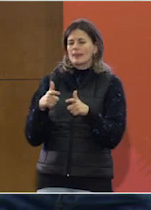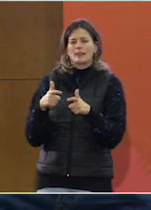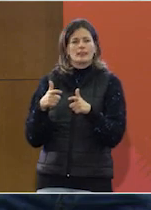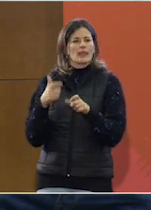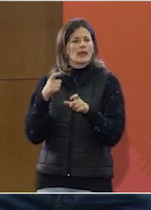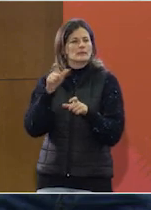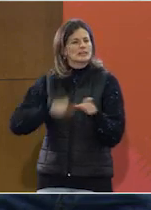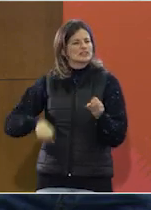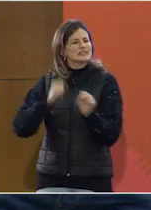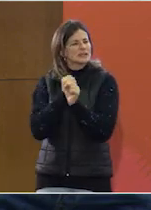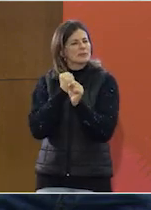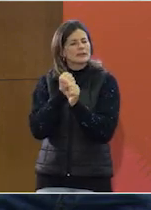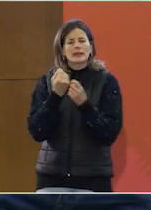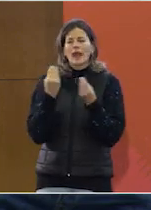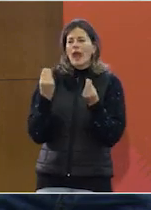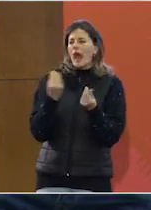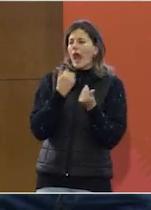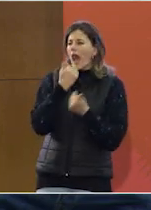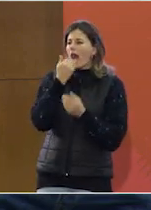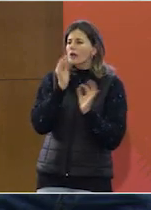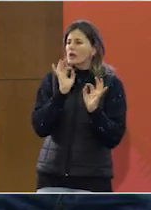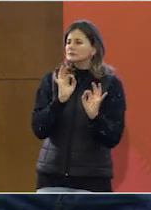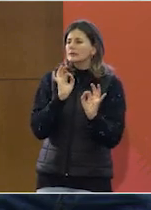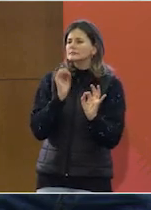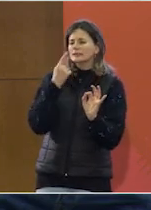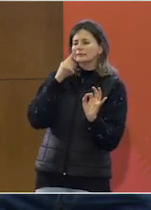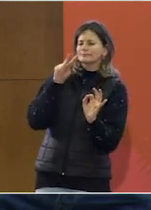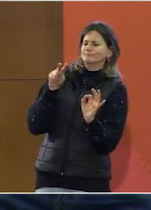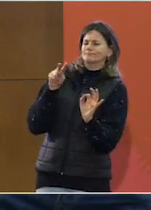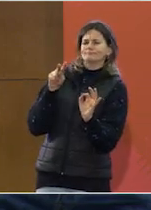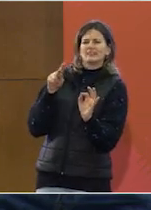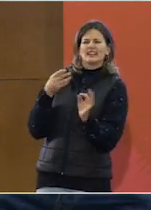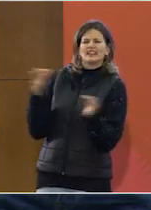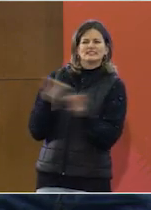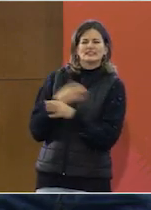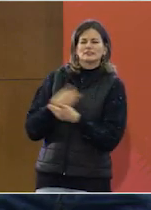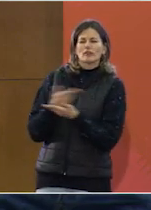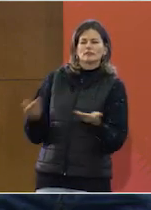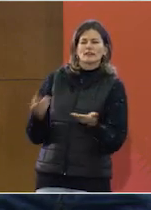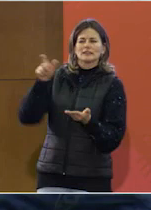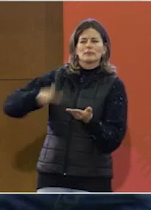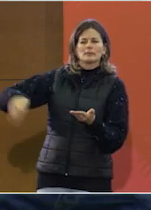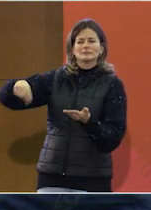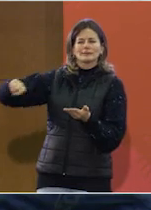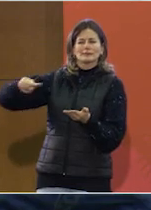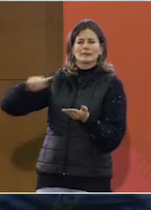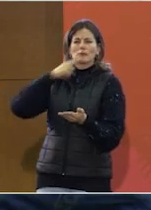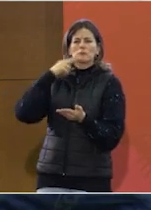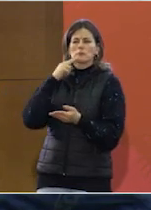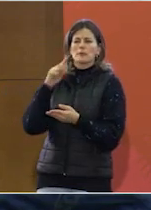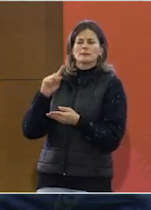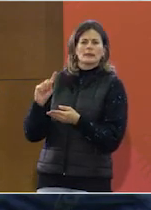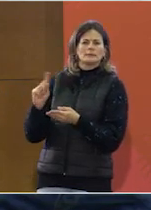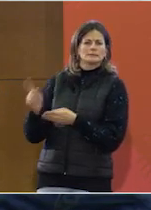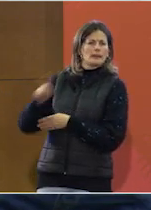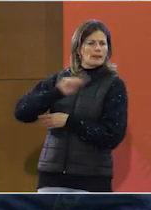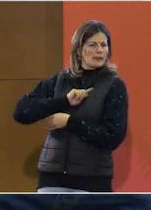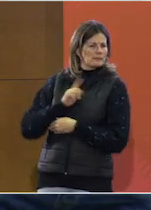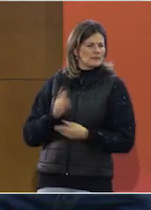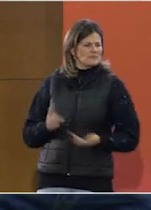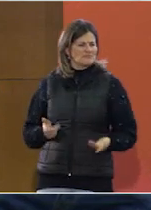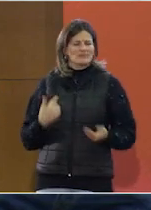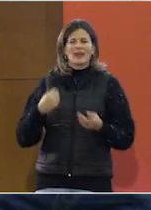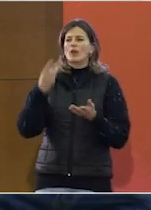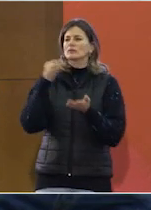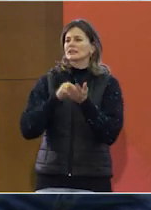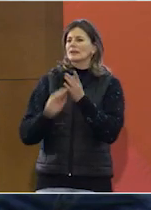instinto, algo que hace mirar con desconfianza a los que prometen ciertas cosas. Las banderas